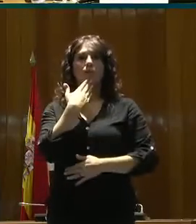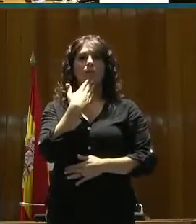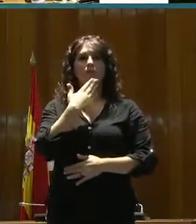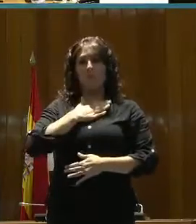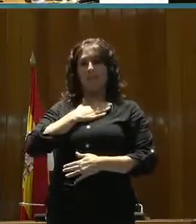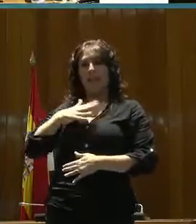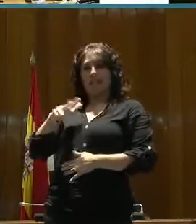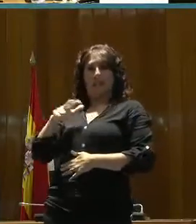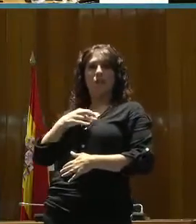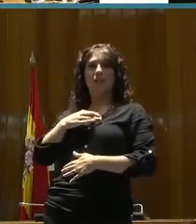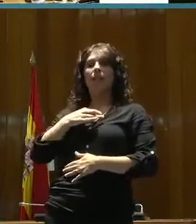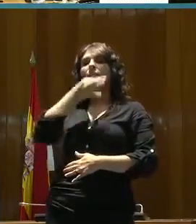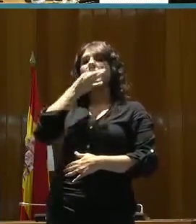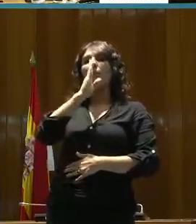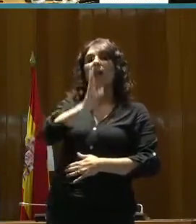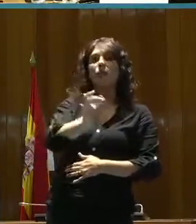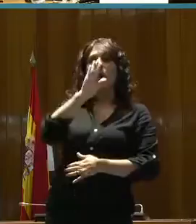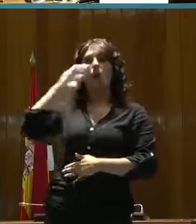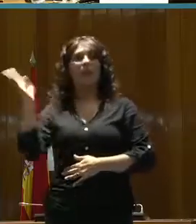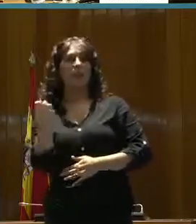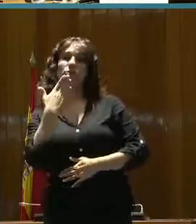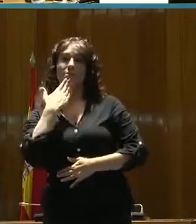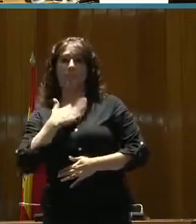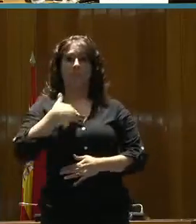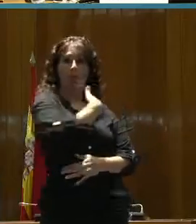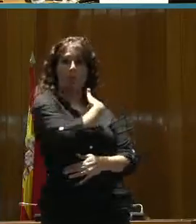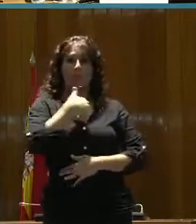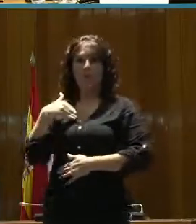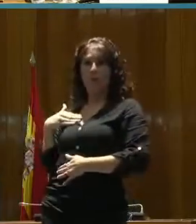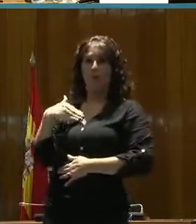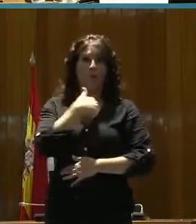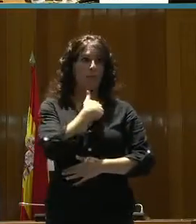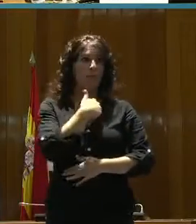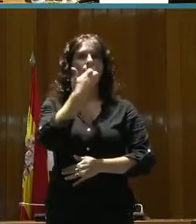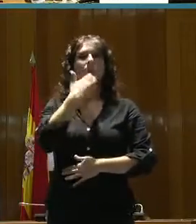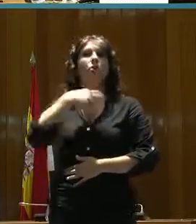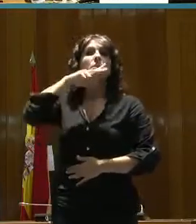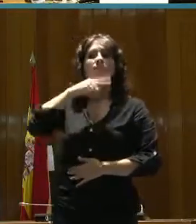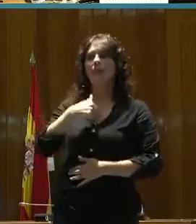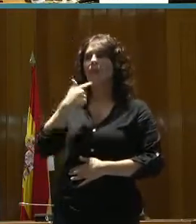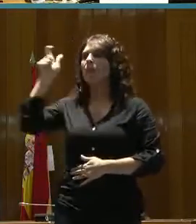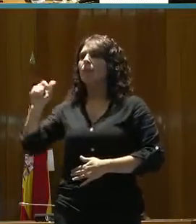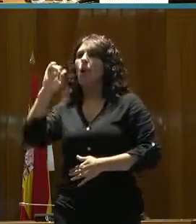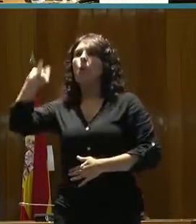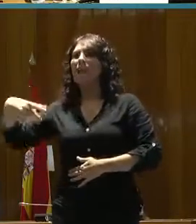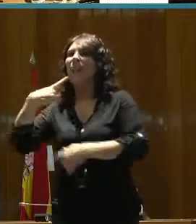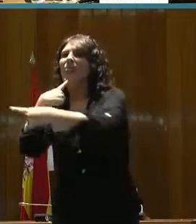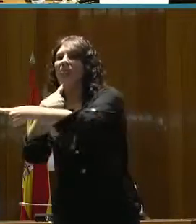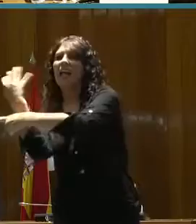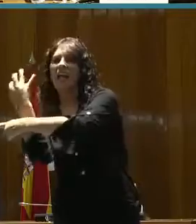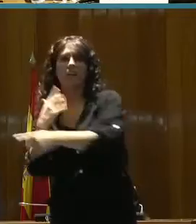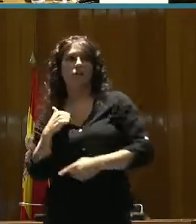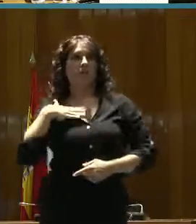indirecto. Y que a veces se introduce con verbos como decir, pensar, Juan dijo que, o Juan piensa que,